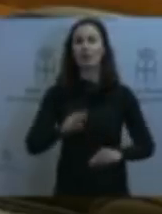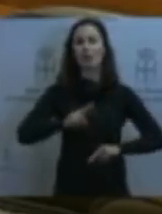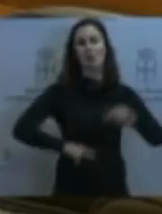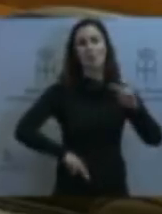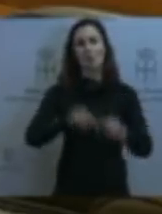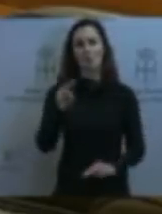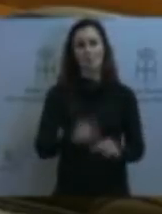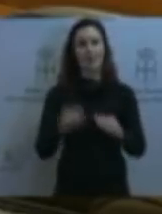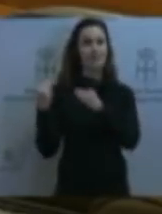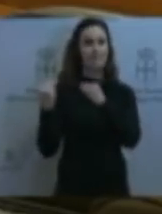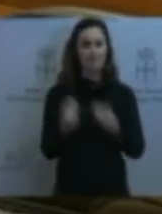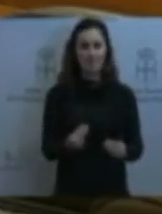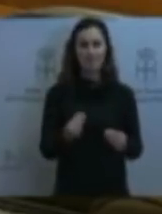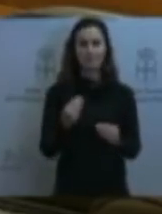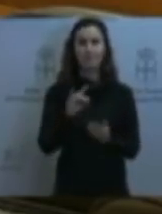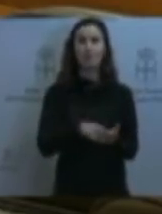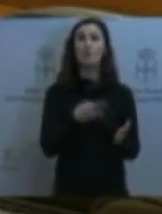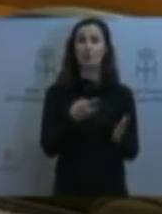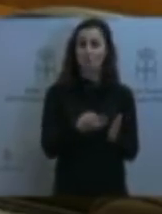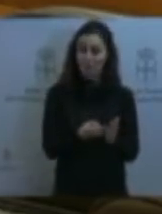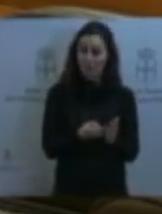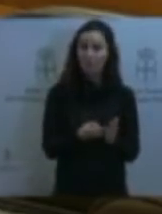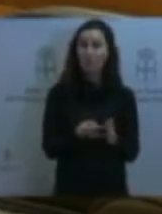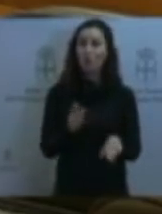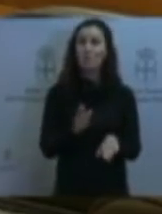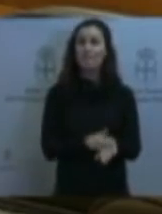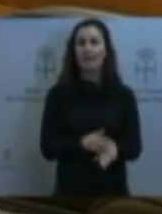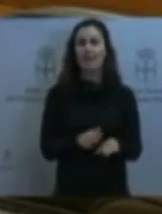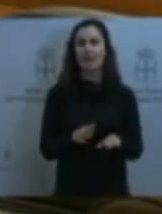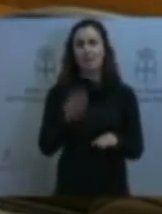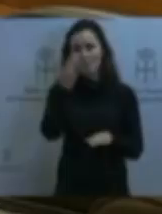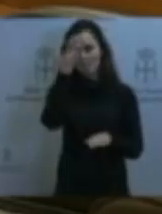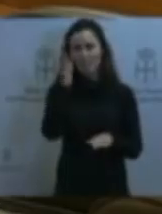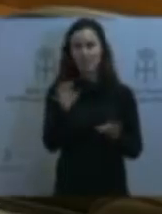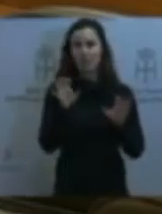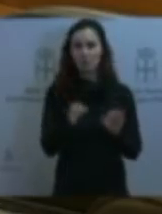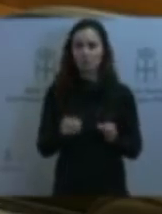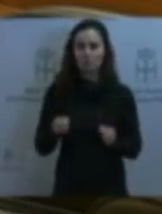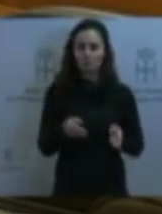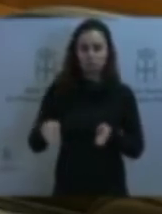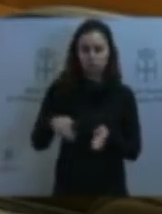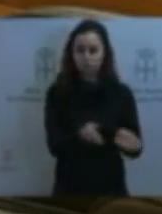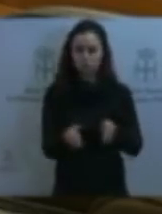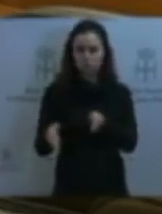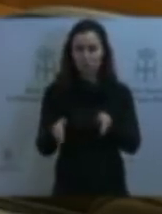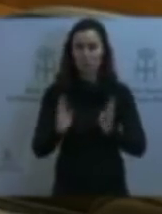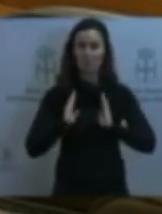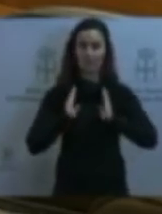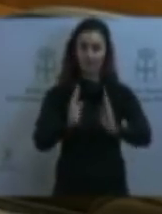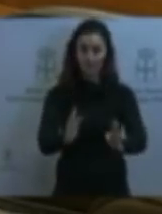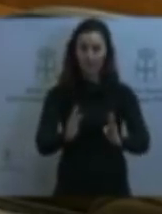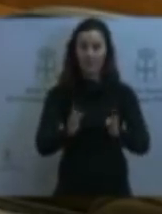que elimine curvas, que ensanche carriles y que, por supuesto,